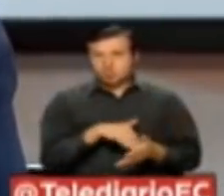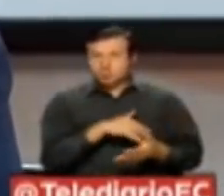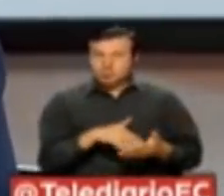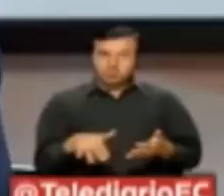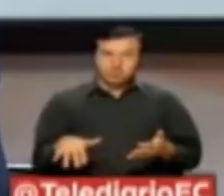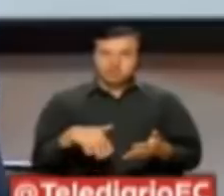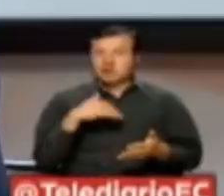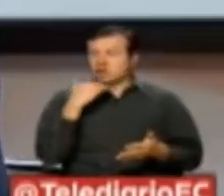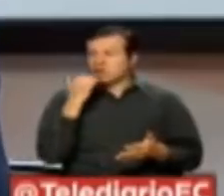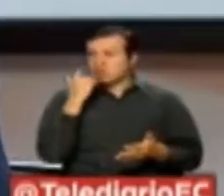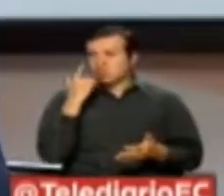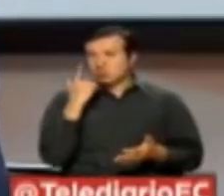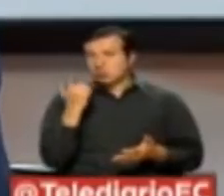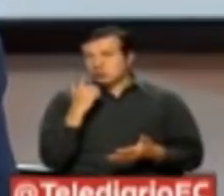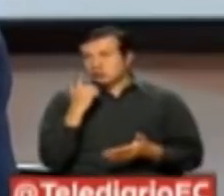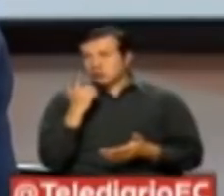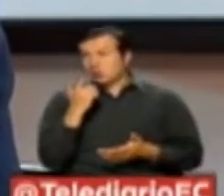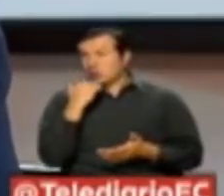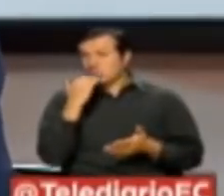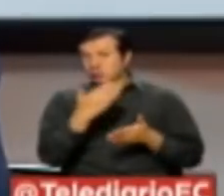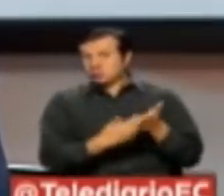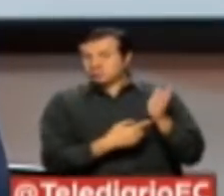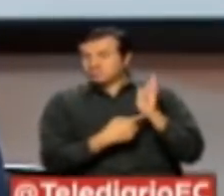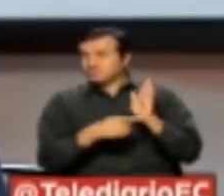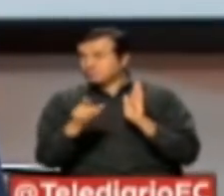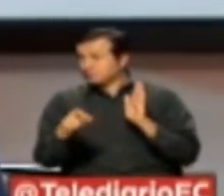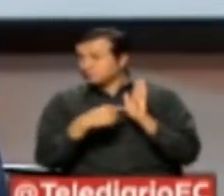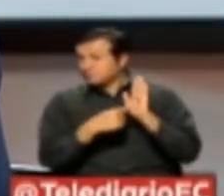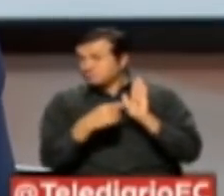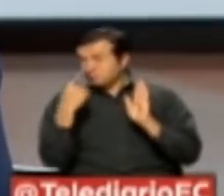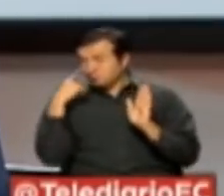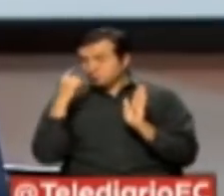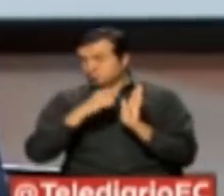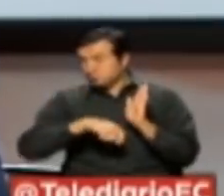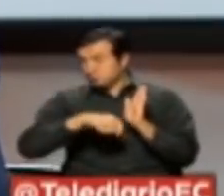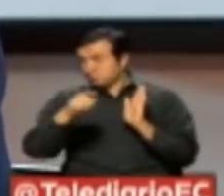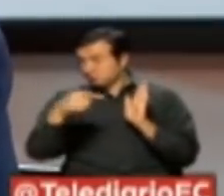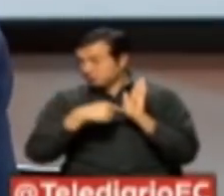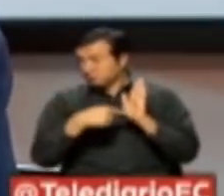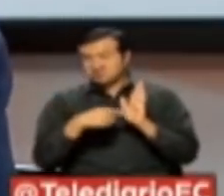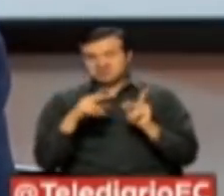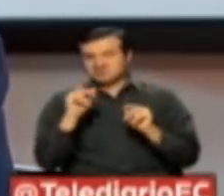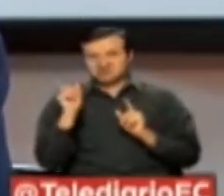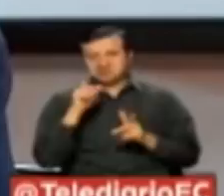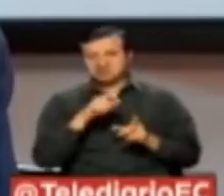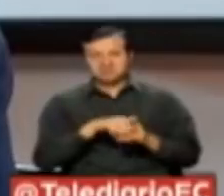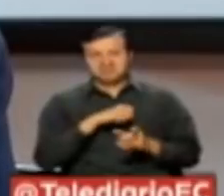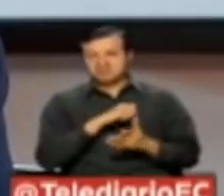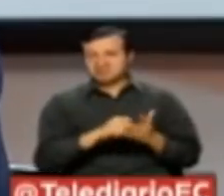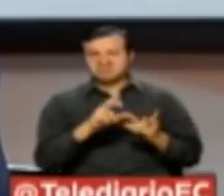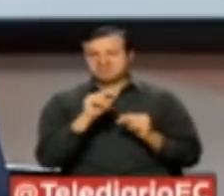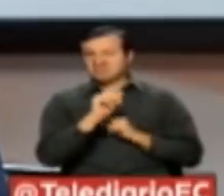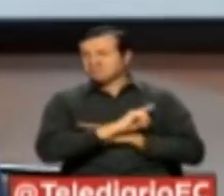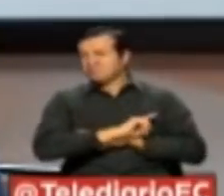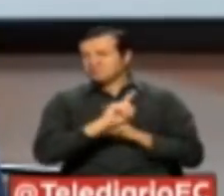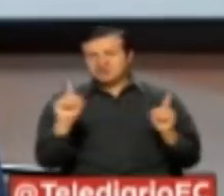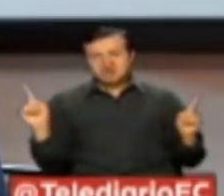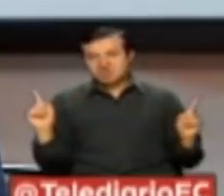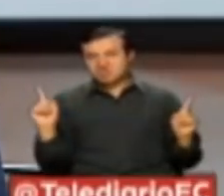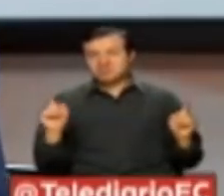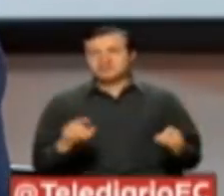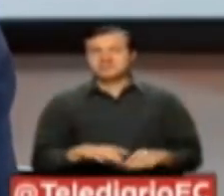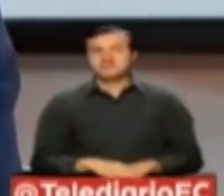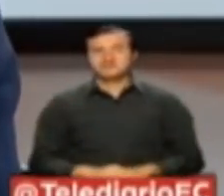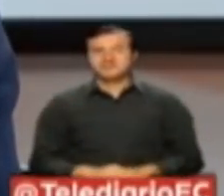pesar de que se le induce con una papeleta a que a que vote o no voto o lo dejo en blanco o voto